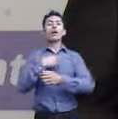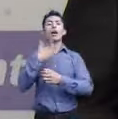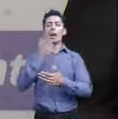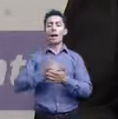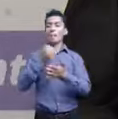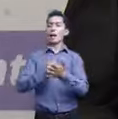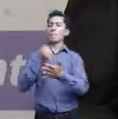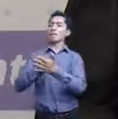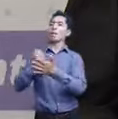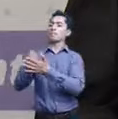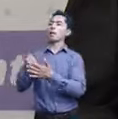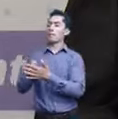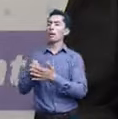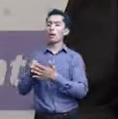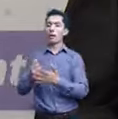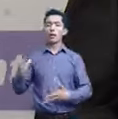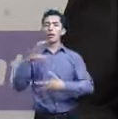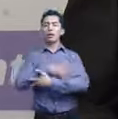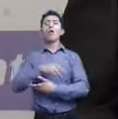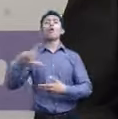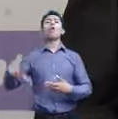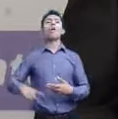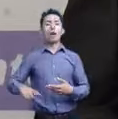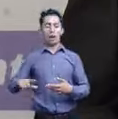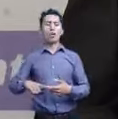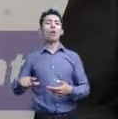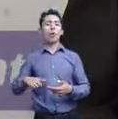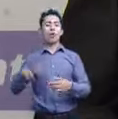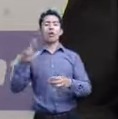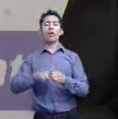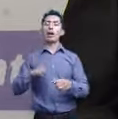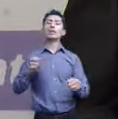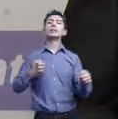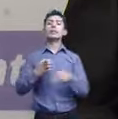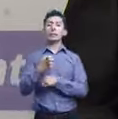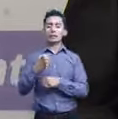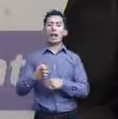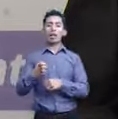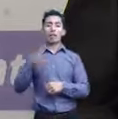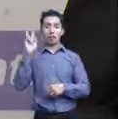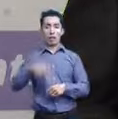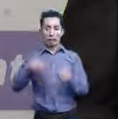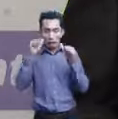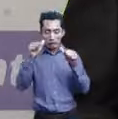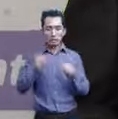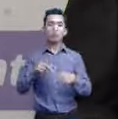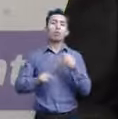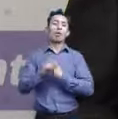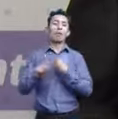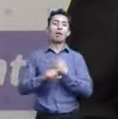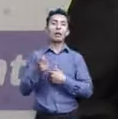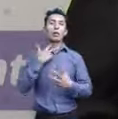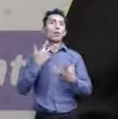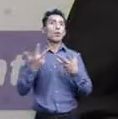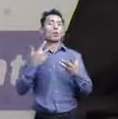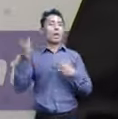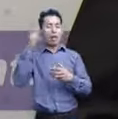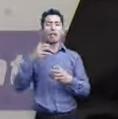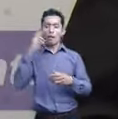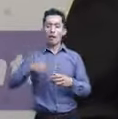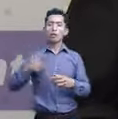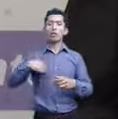muchas puertas, hoy vamos de la mano con un gobernador de nuestro estado, muy preocupado por la gran economía de Hidalgo,